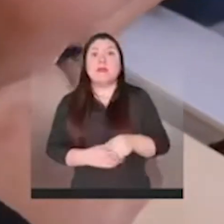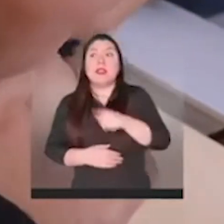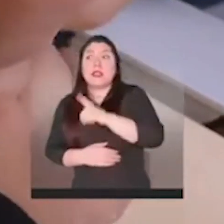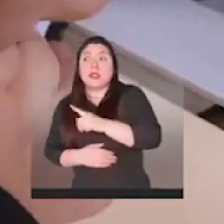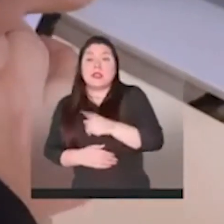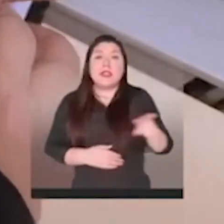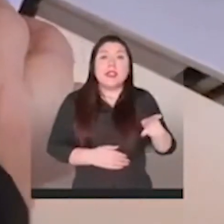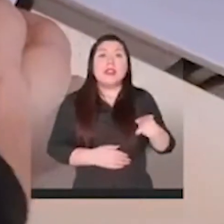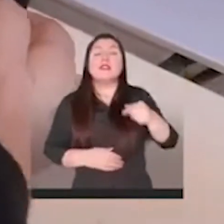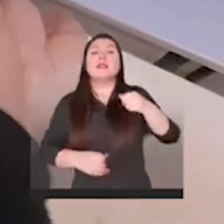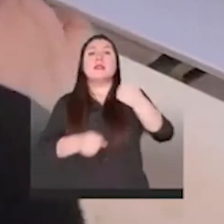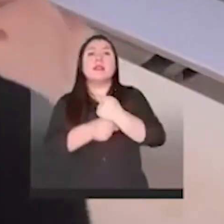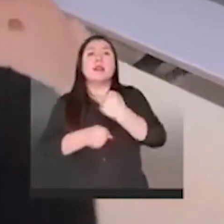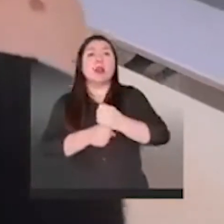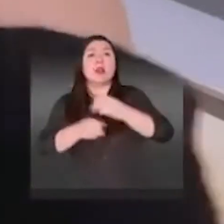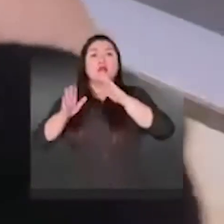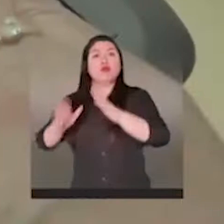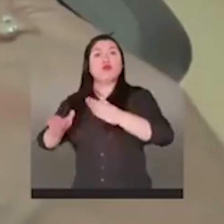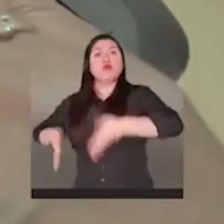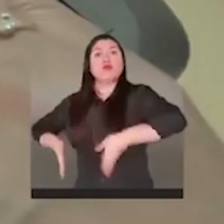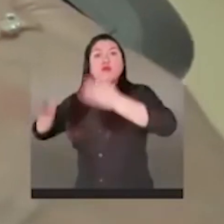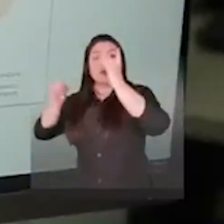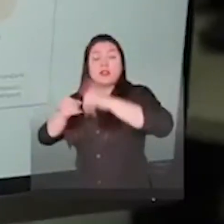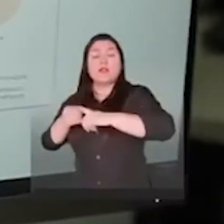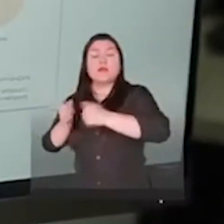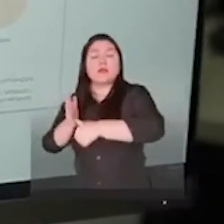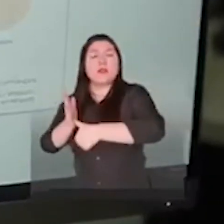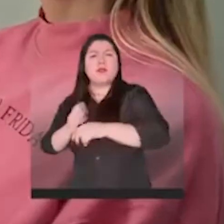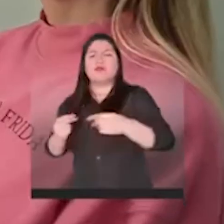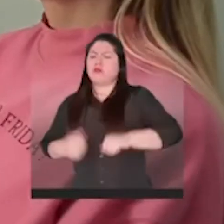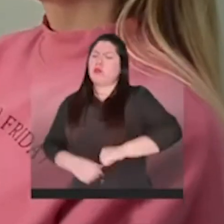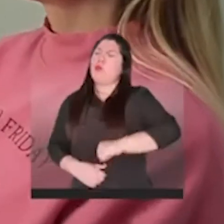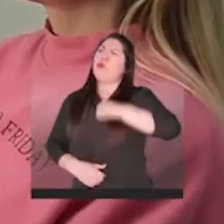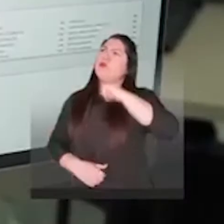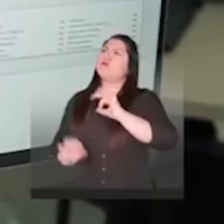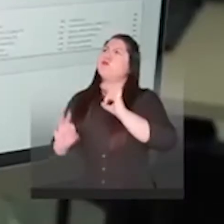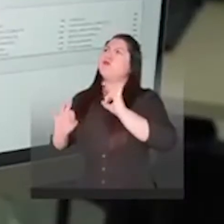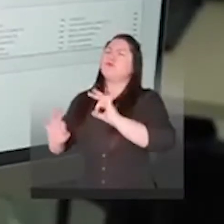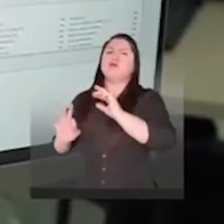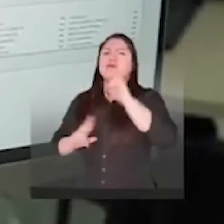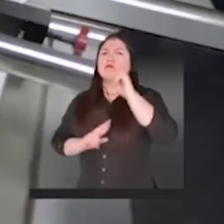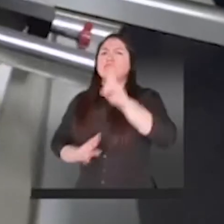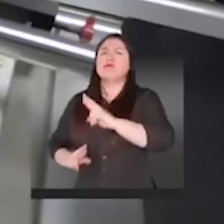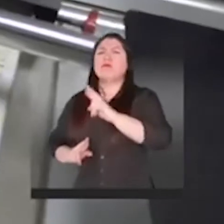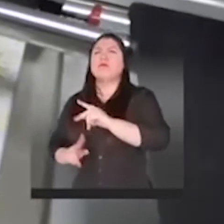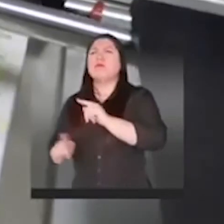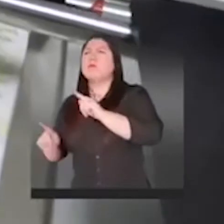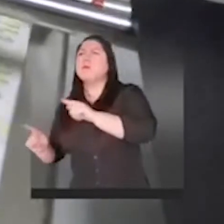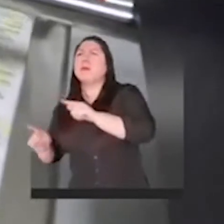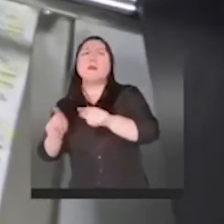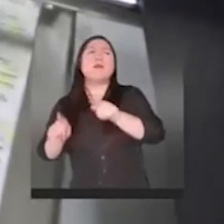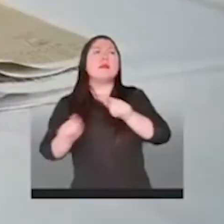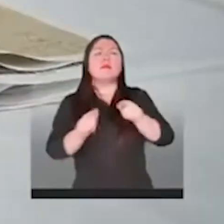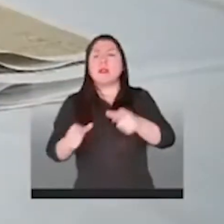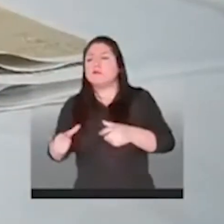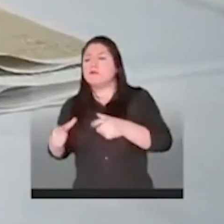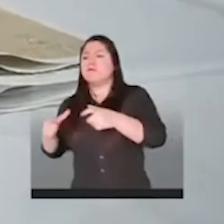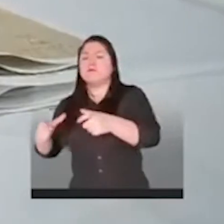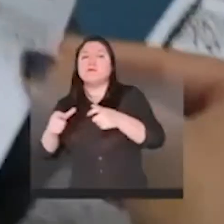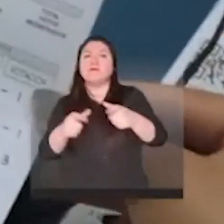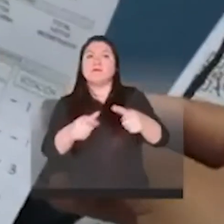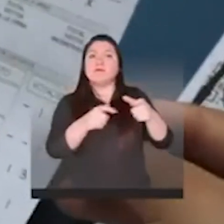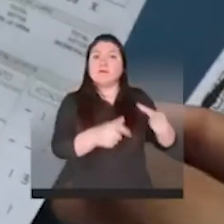el trabajo de la Registraduría hoy es motivo de orgullo por la rapidez y precisión para identificar a cada colombiano y para